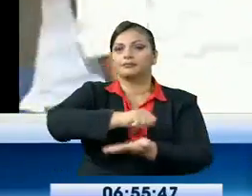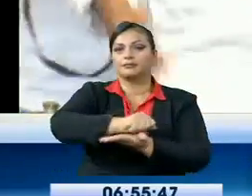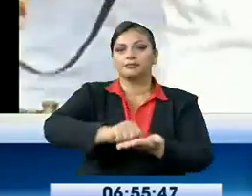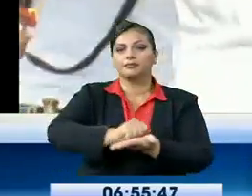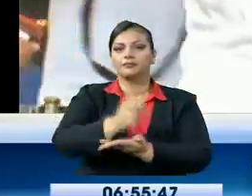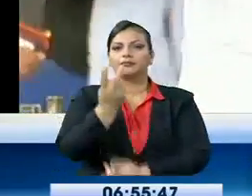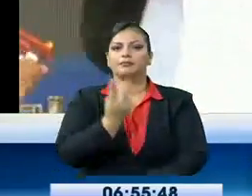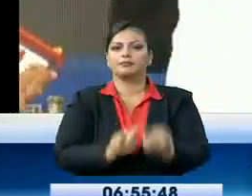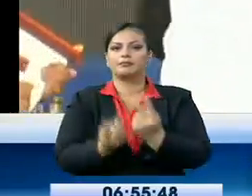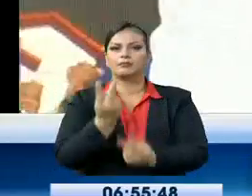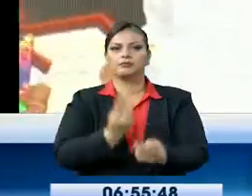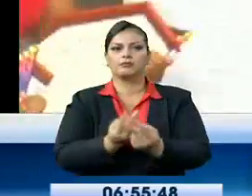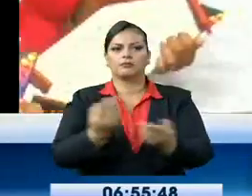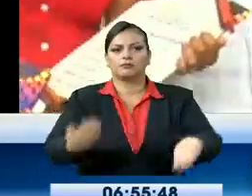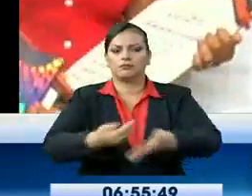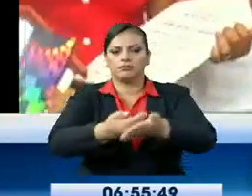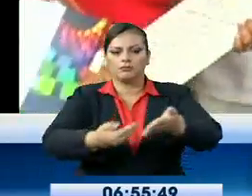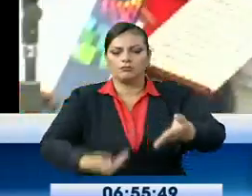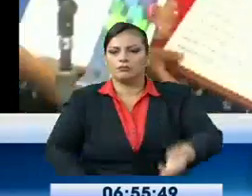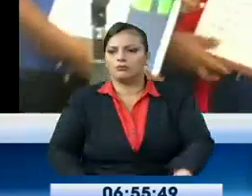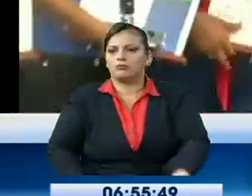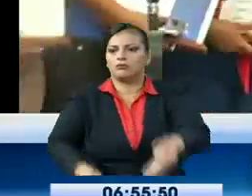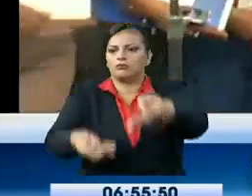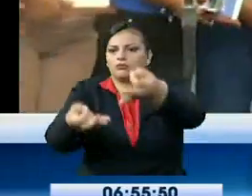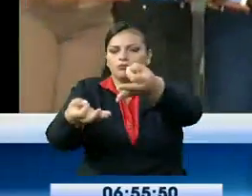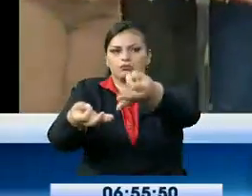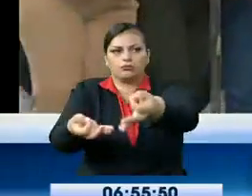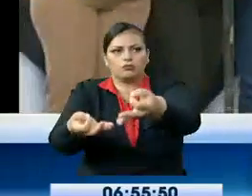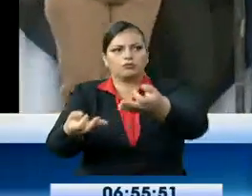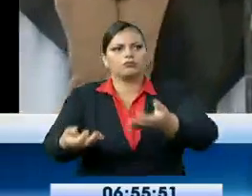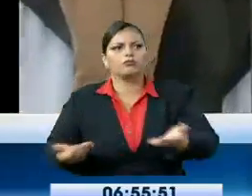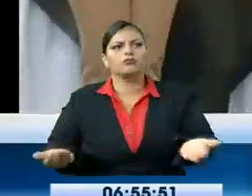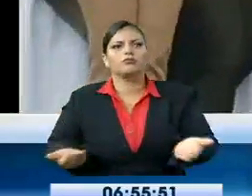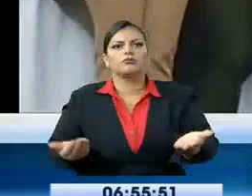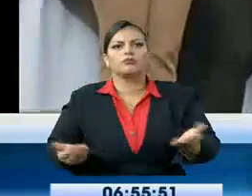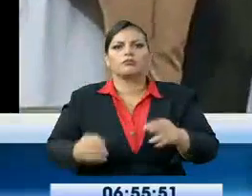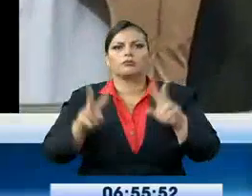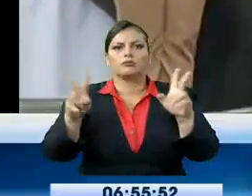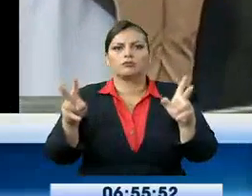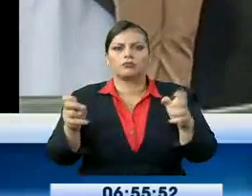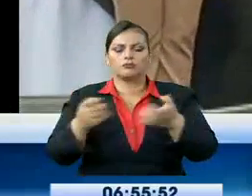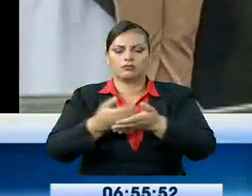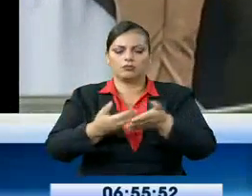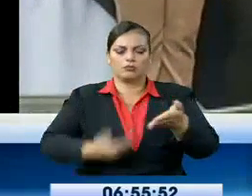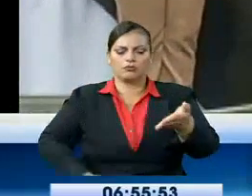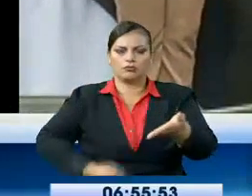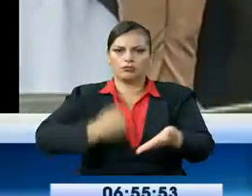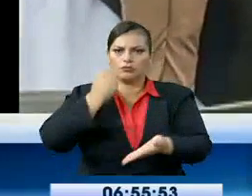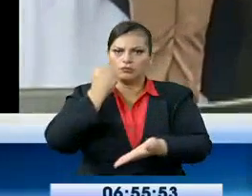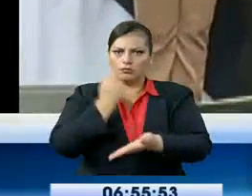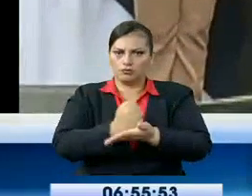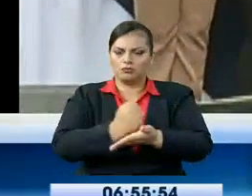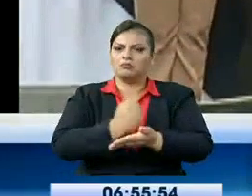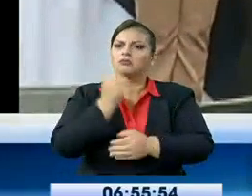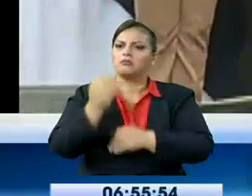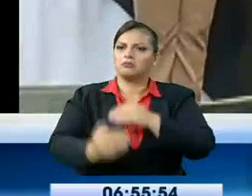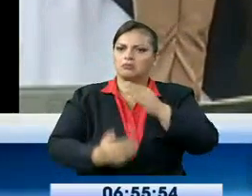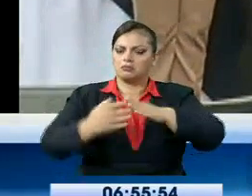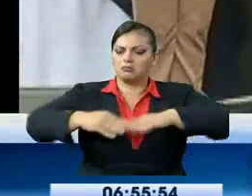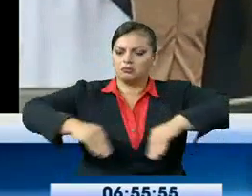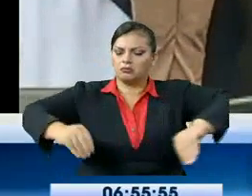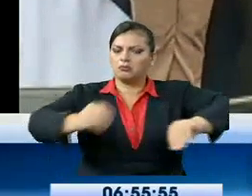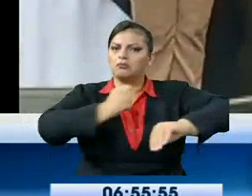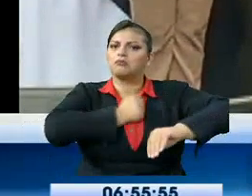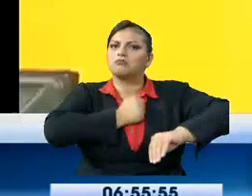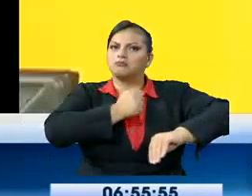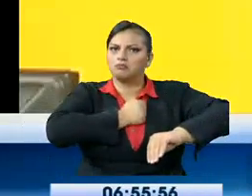Monte Sinaí para entregarles a 175 moradores la documentación que les permitirá legalizar los solares en donde